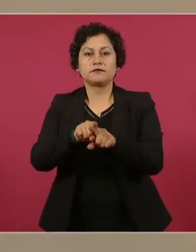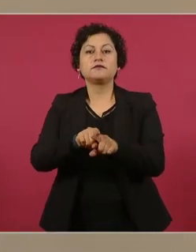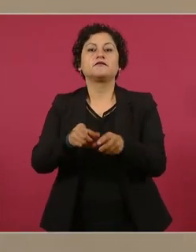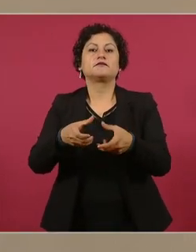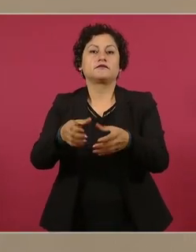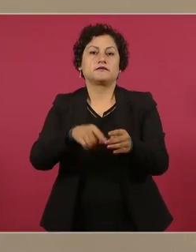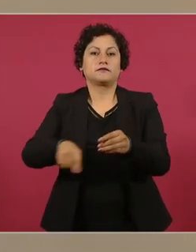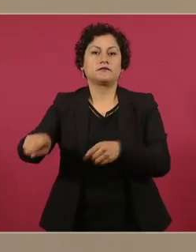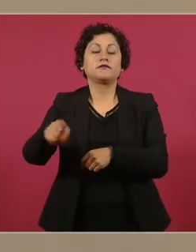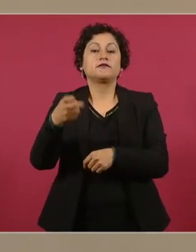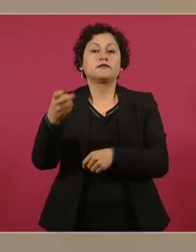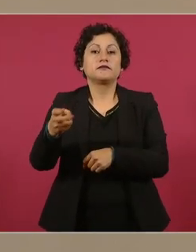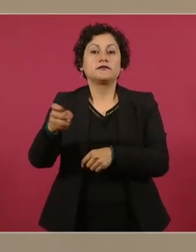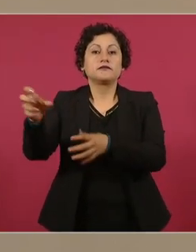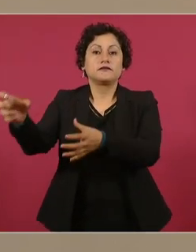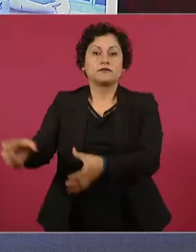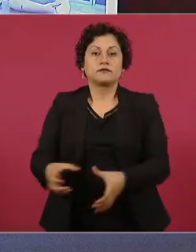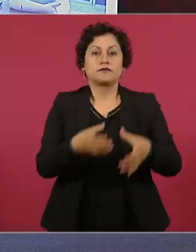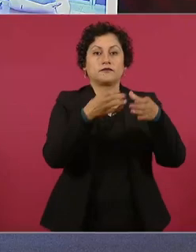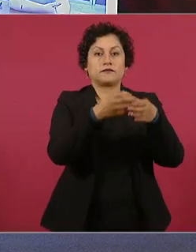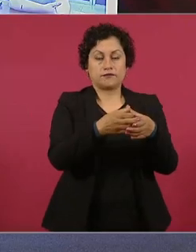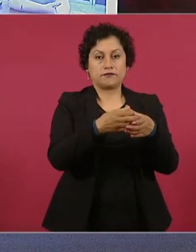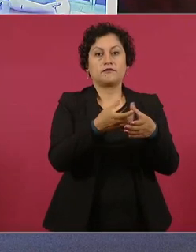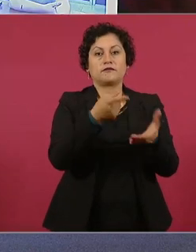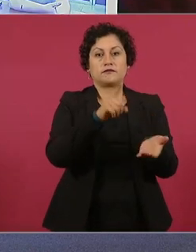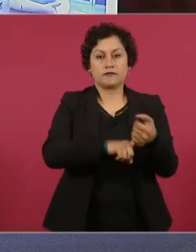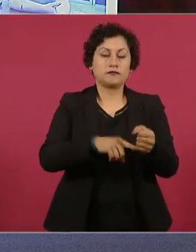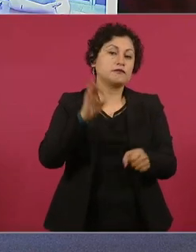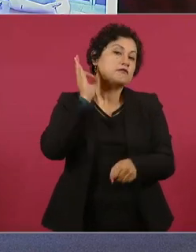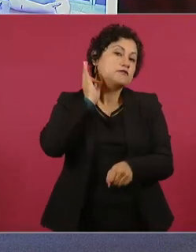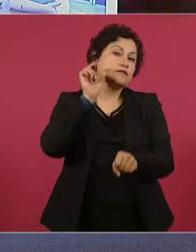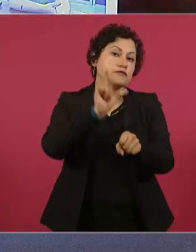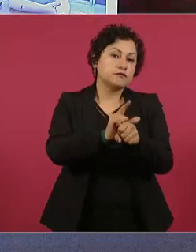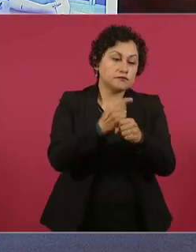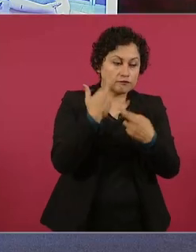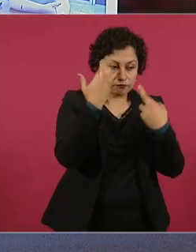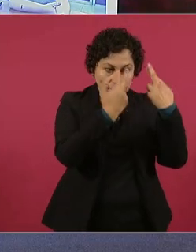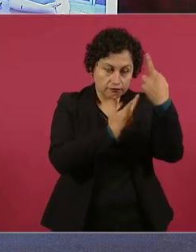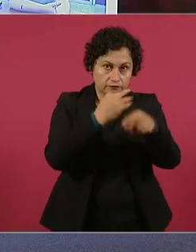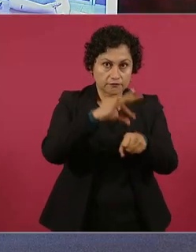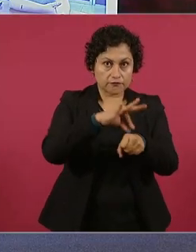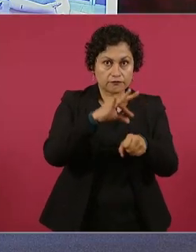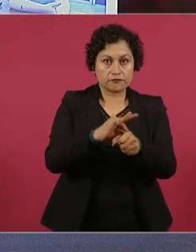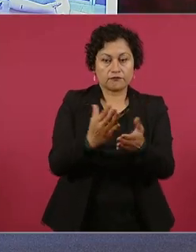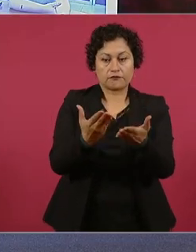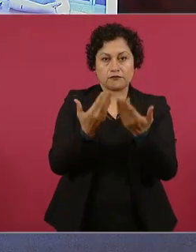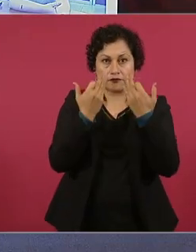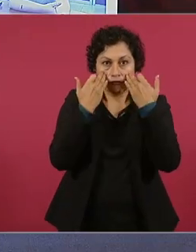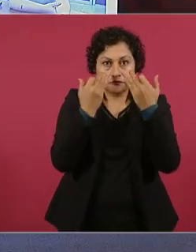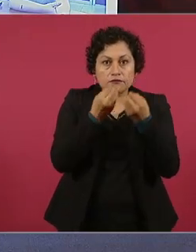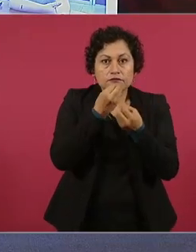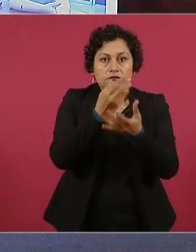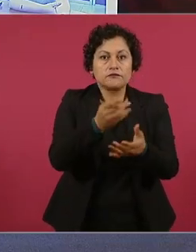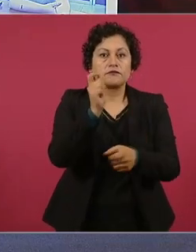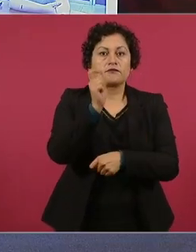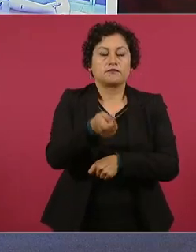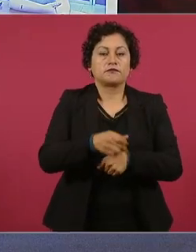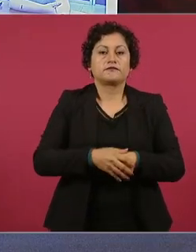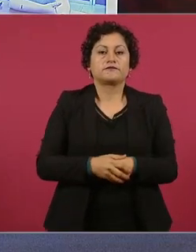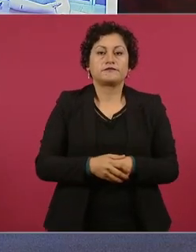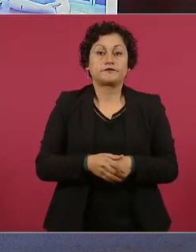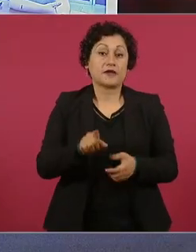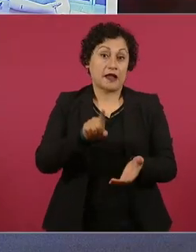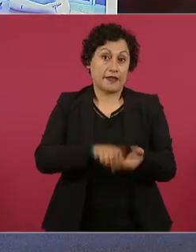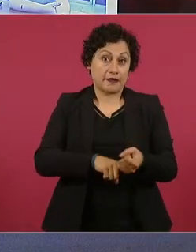Fiscalía de Tabasco, ahí en Villahermosa, para su valoración médica y toma de su declaración. Durante su estancia en la